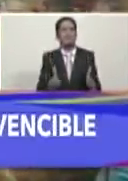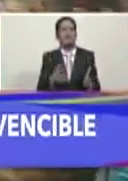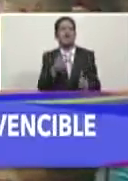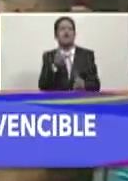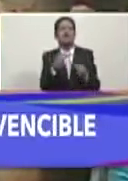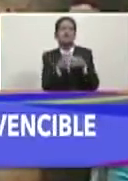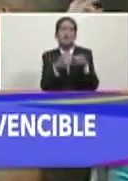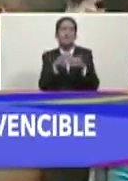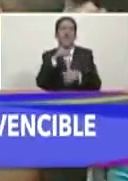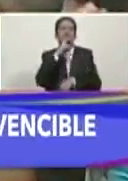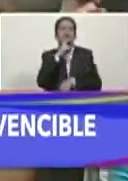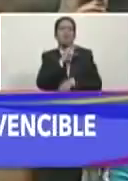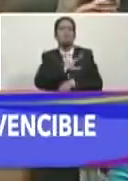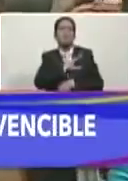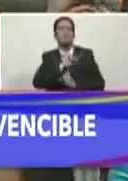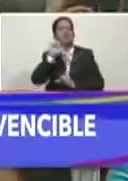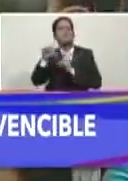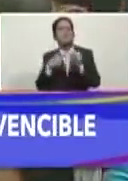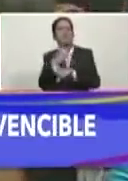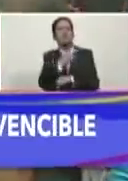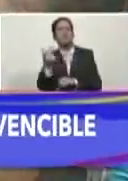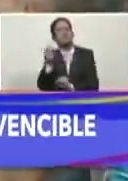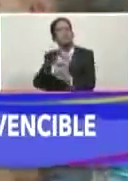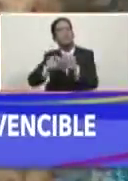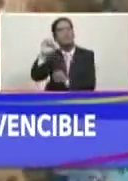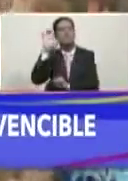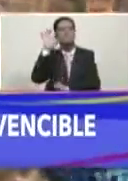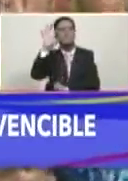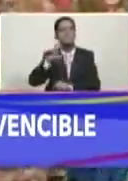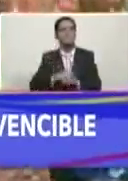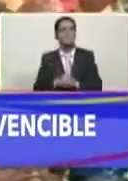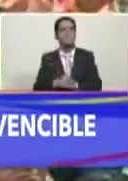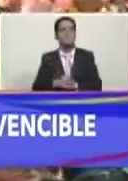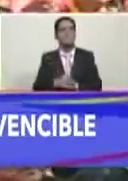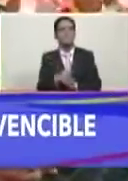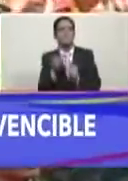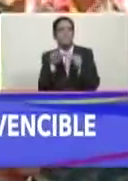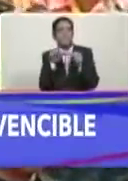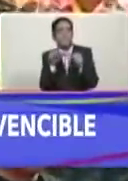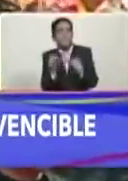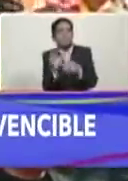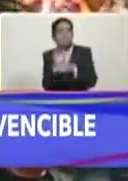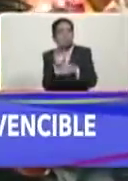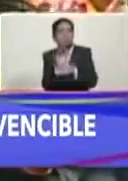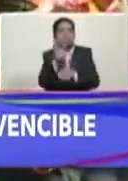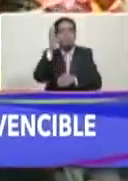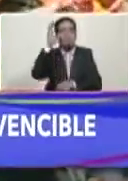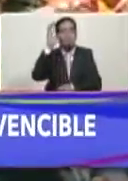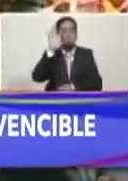del siglo XXI que defendió la patria, que mantuvo la patria, estoy seguro.